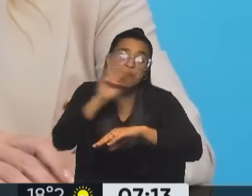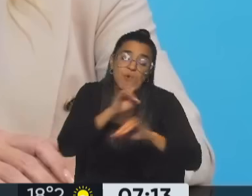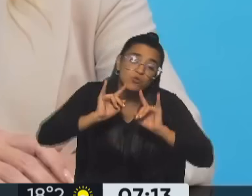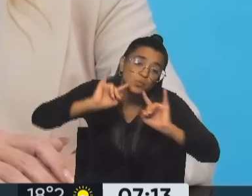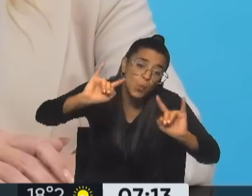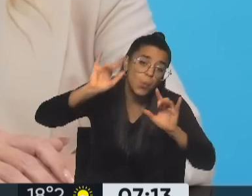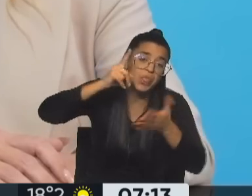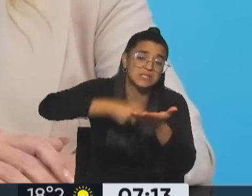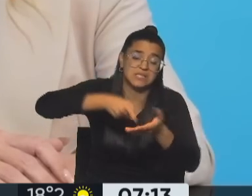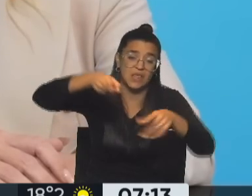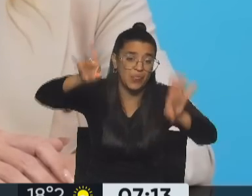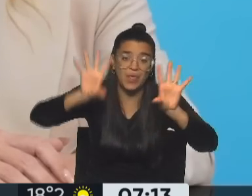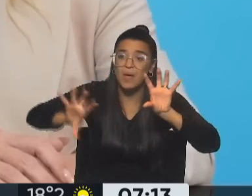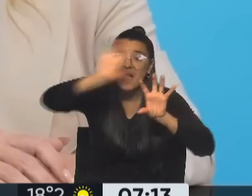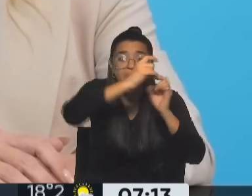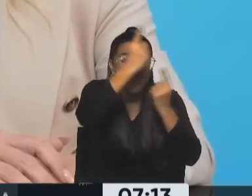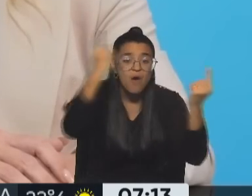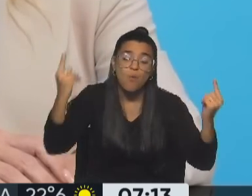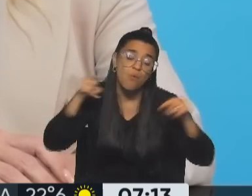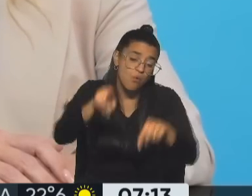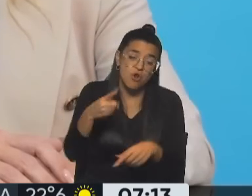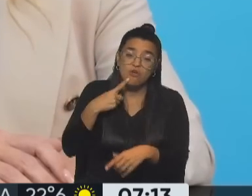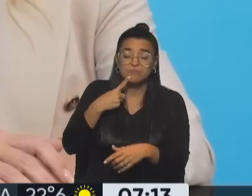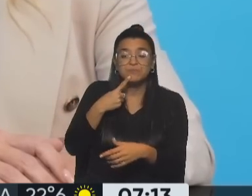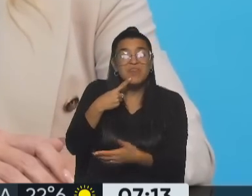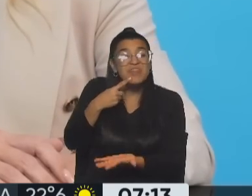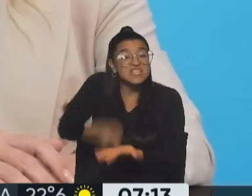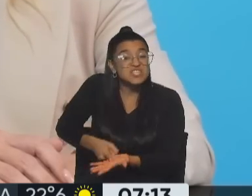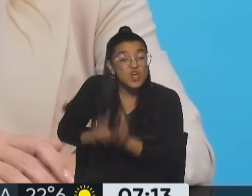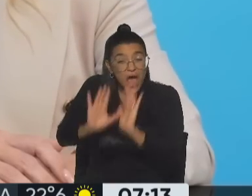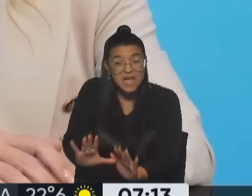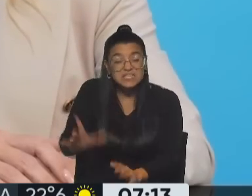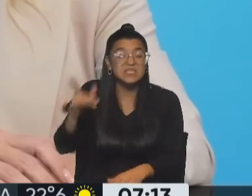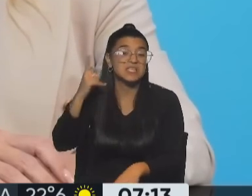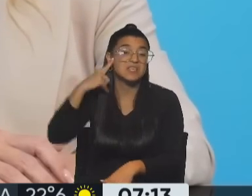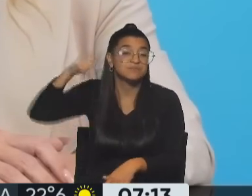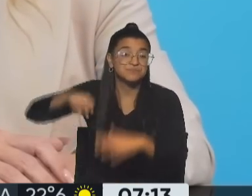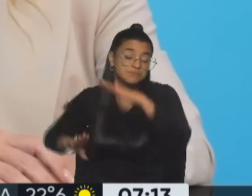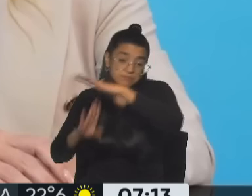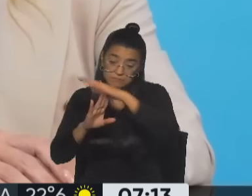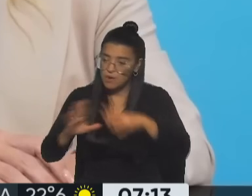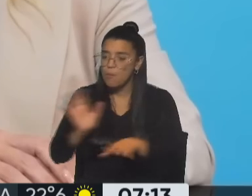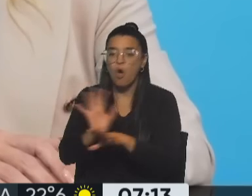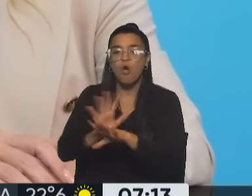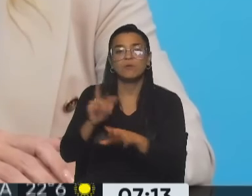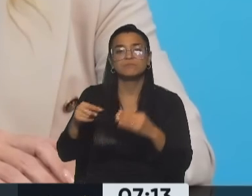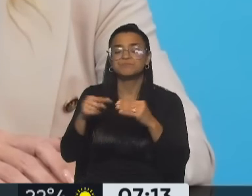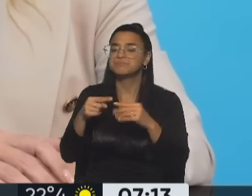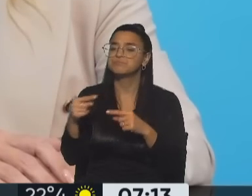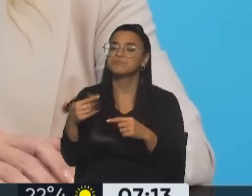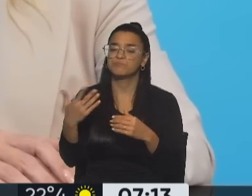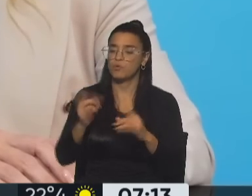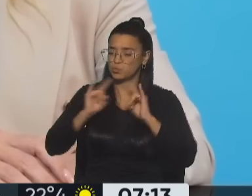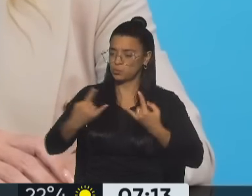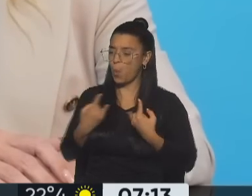Esta decisión irresponsable de la Corte se arroga una competencia que no tiene. Se trata de partidos